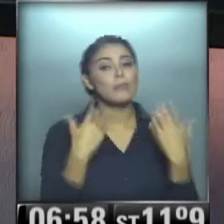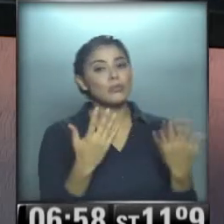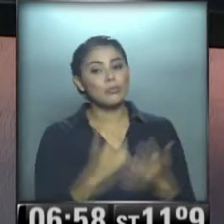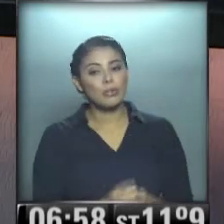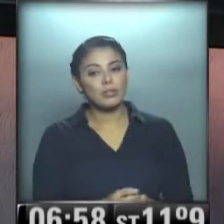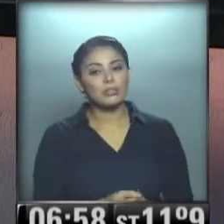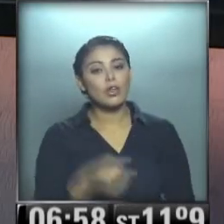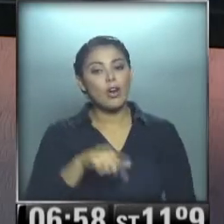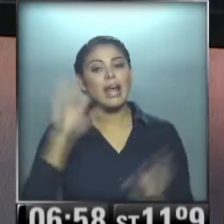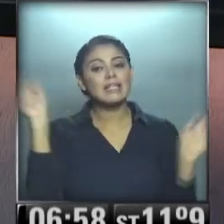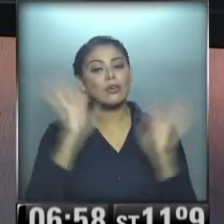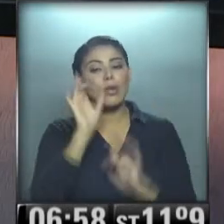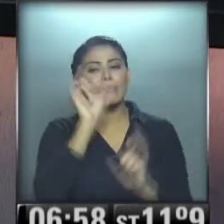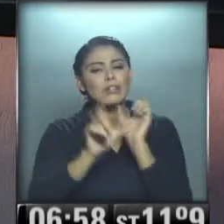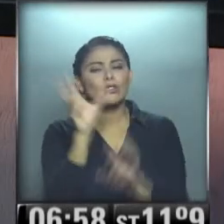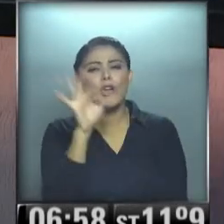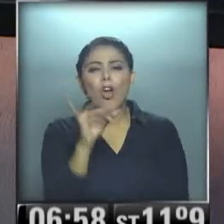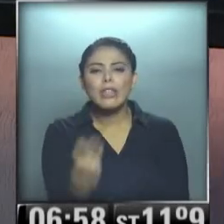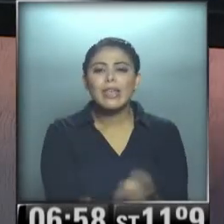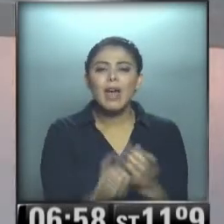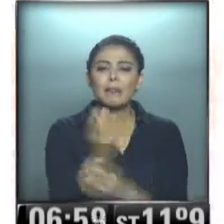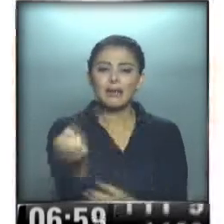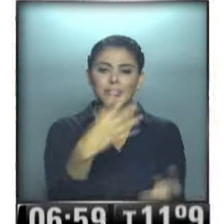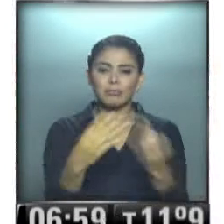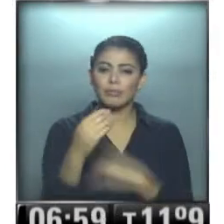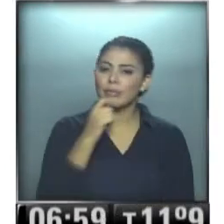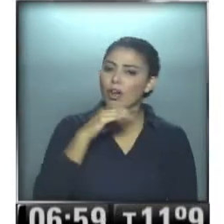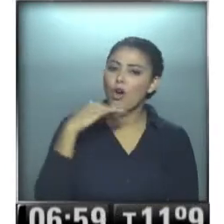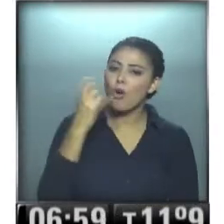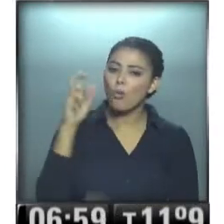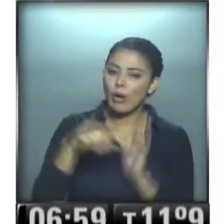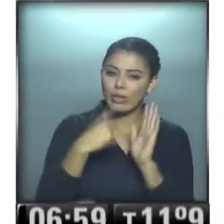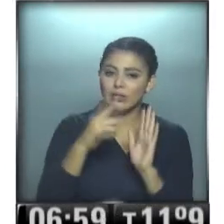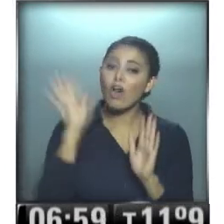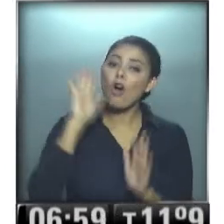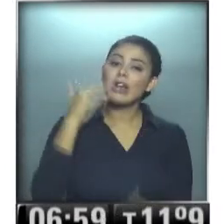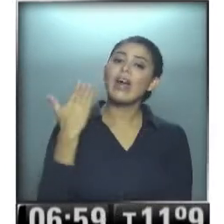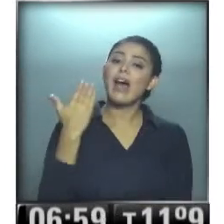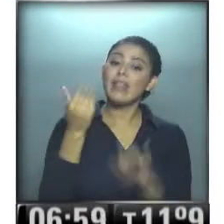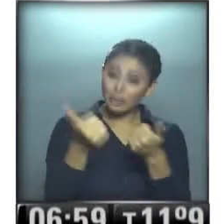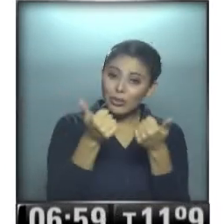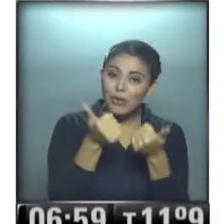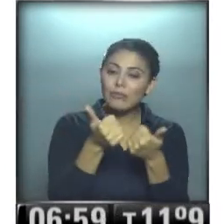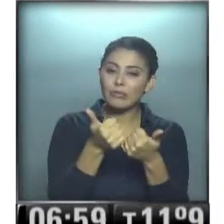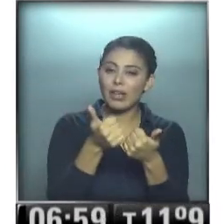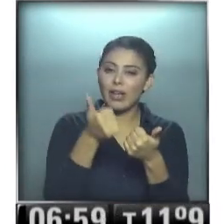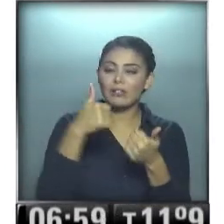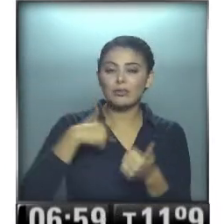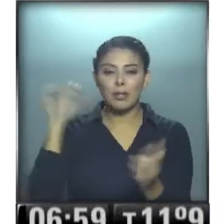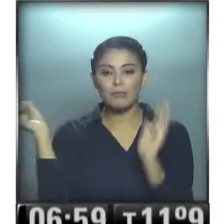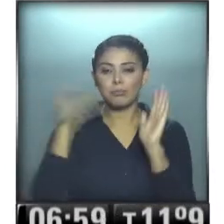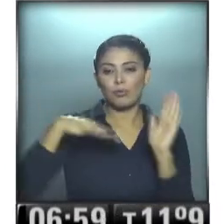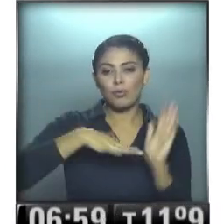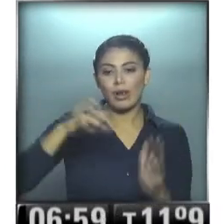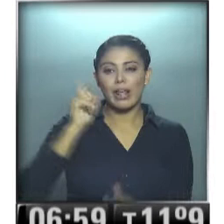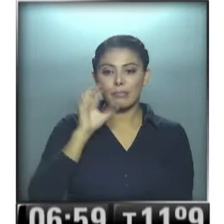supuesto, vamos a irnos saludando a la gente que está todas las mañanas con nosotros. Juan Carlos Puz dice, hola Nadia, ¿cómo andan? Les escribo